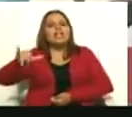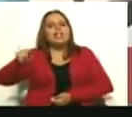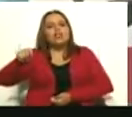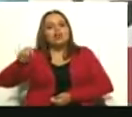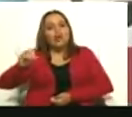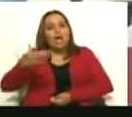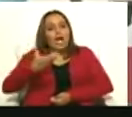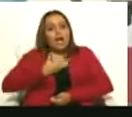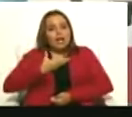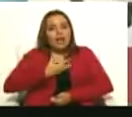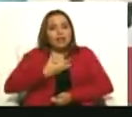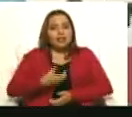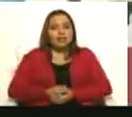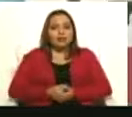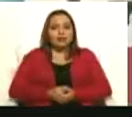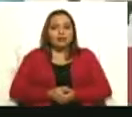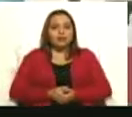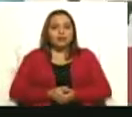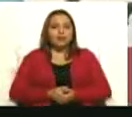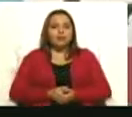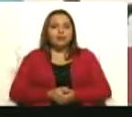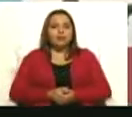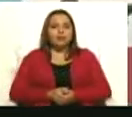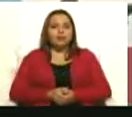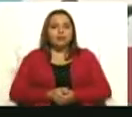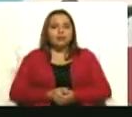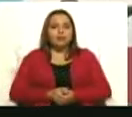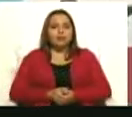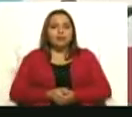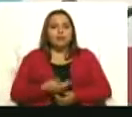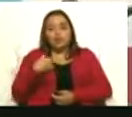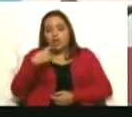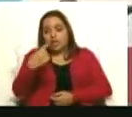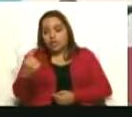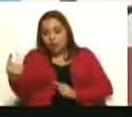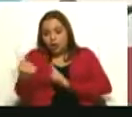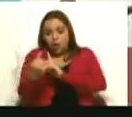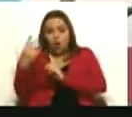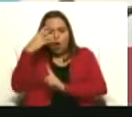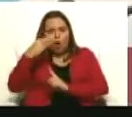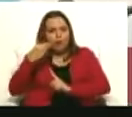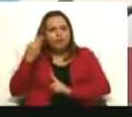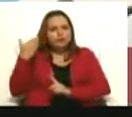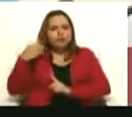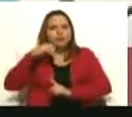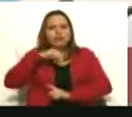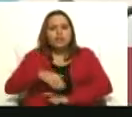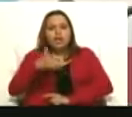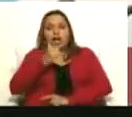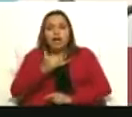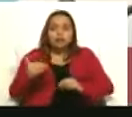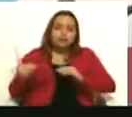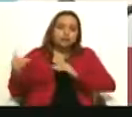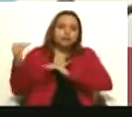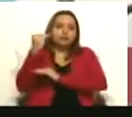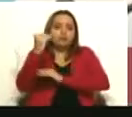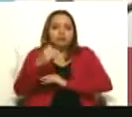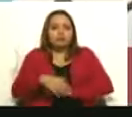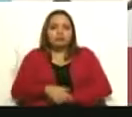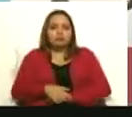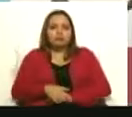algo que realmente, y te hablo como joven, que ha rebasado, si se quiere, el